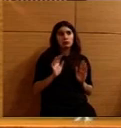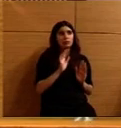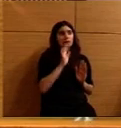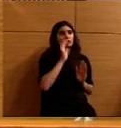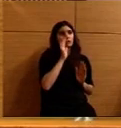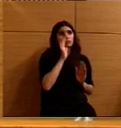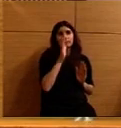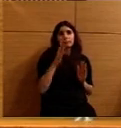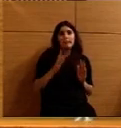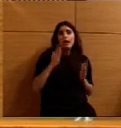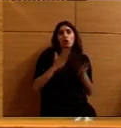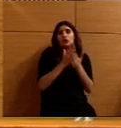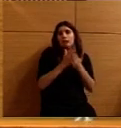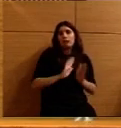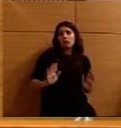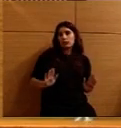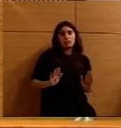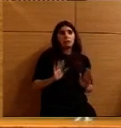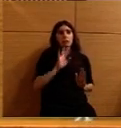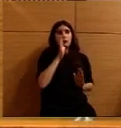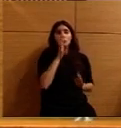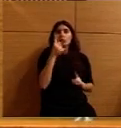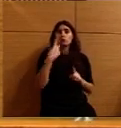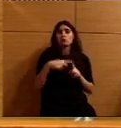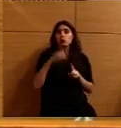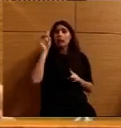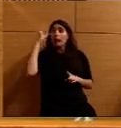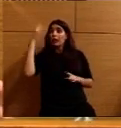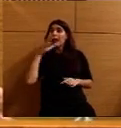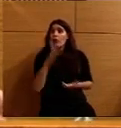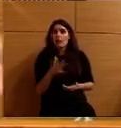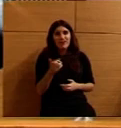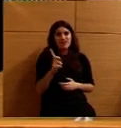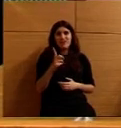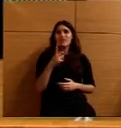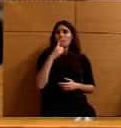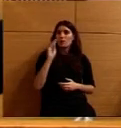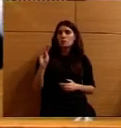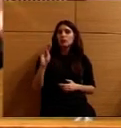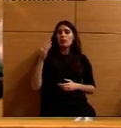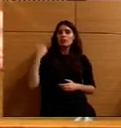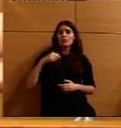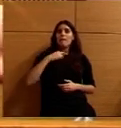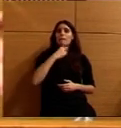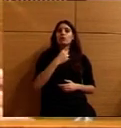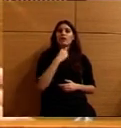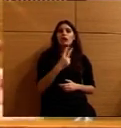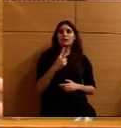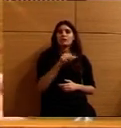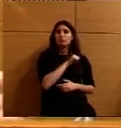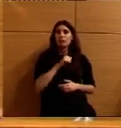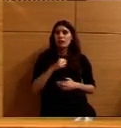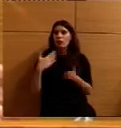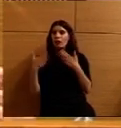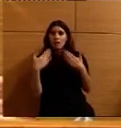ver, llegaríamos hasta donde llegaríamos, pero no es una cosa que he improvisado aquí, es una cosa que consultamos. Yo consulté con algunos en privado de